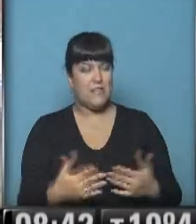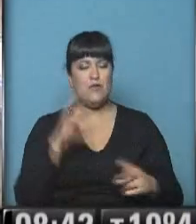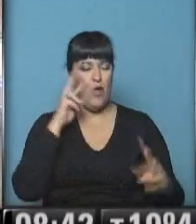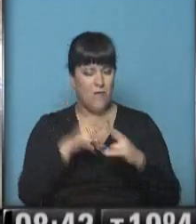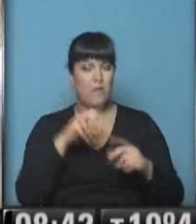próxima entonces